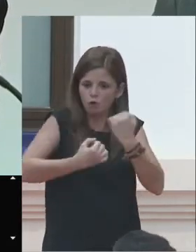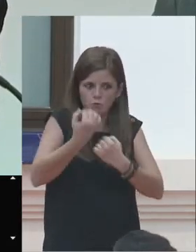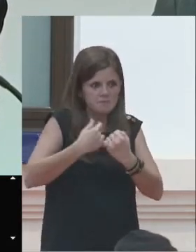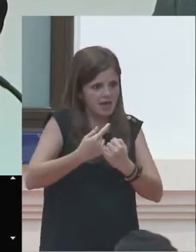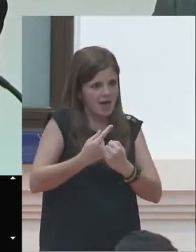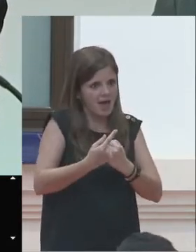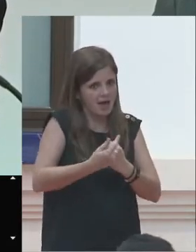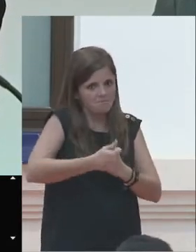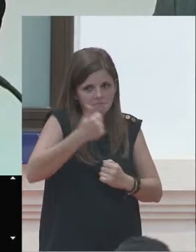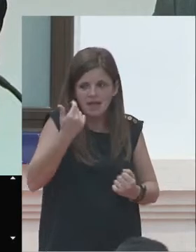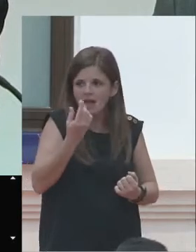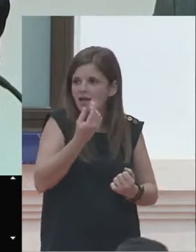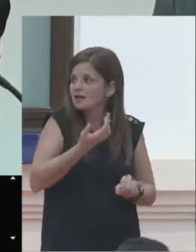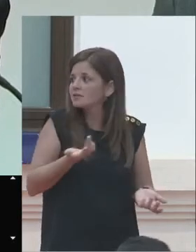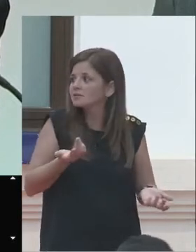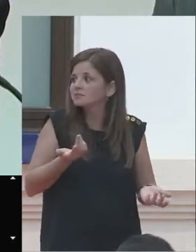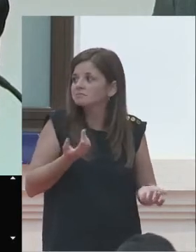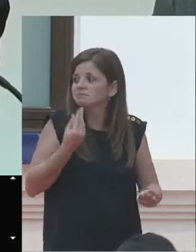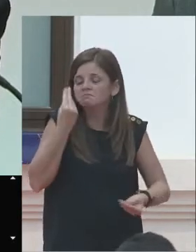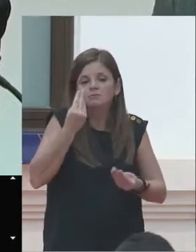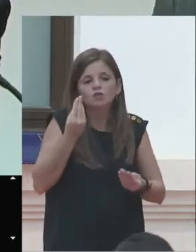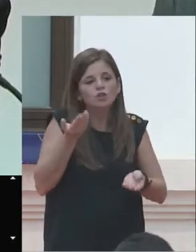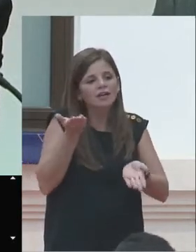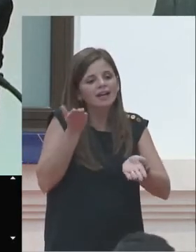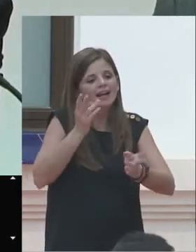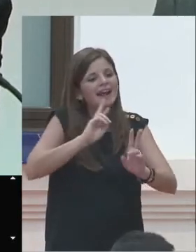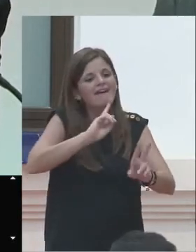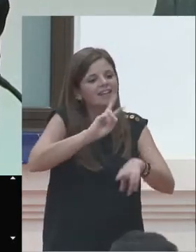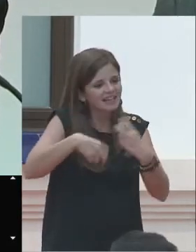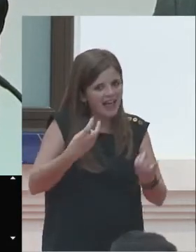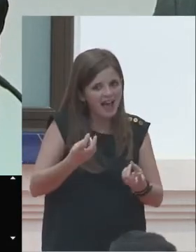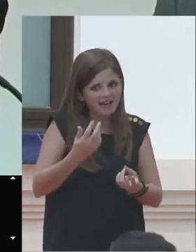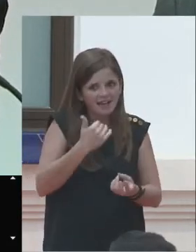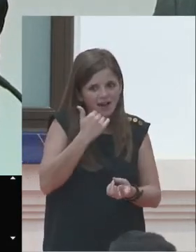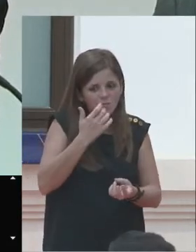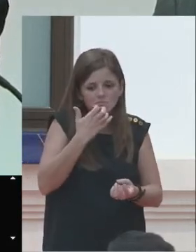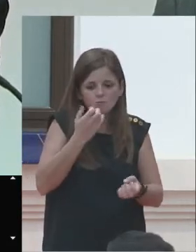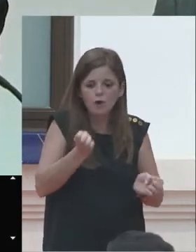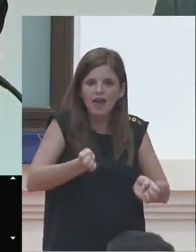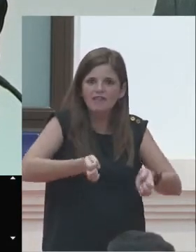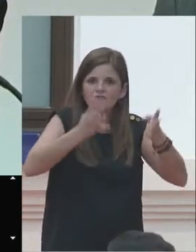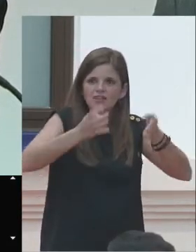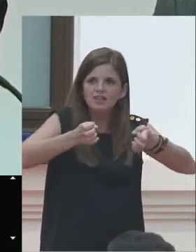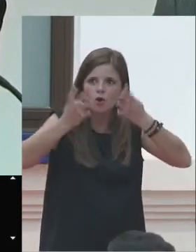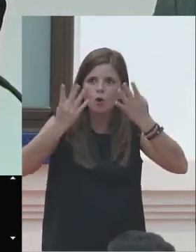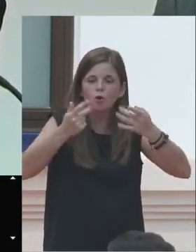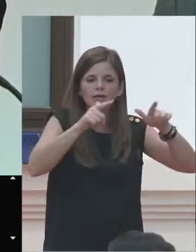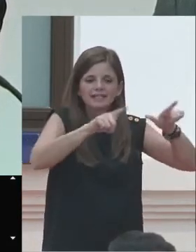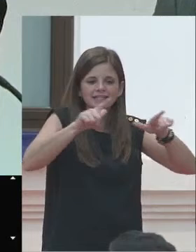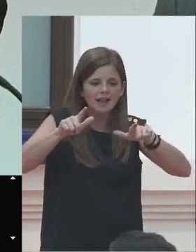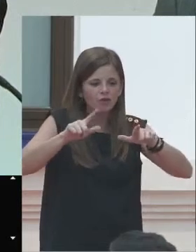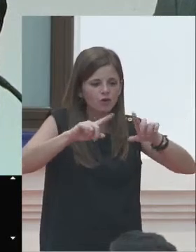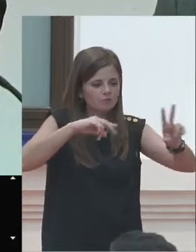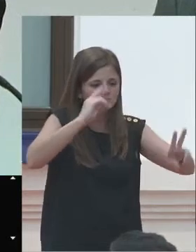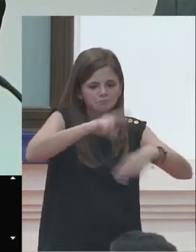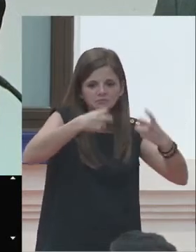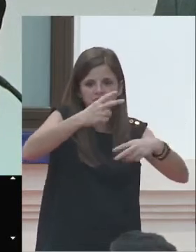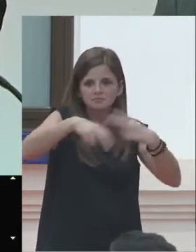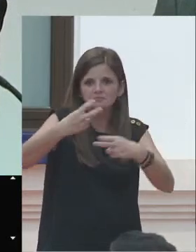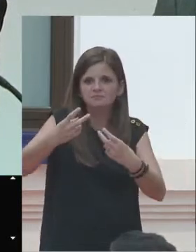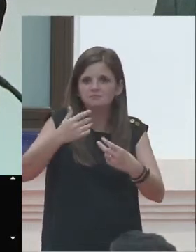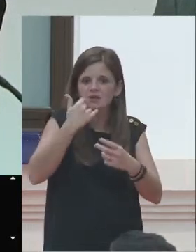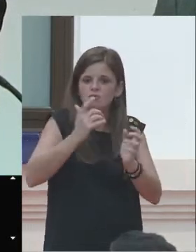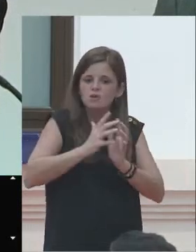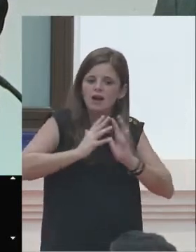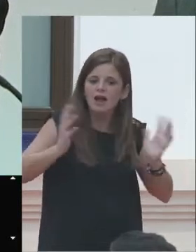emergente. El rehabilitar. Estamos hablando de eficiencia energética en muchos edificios, en muchas instalaciones e infraestructuras